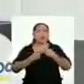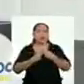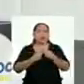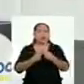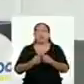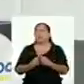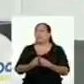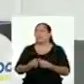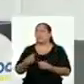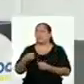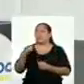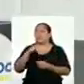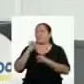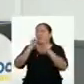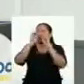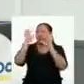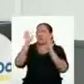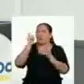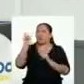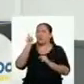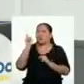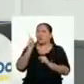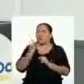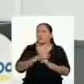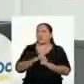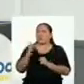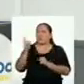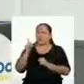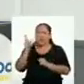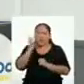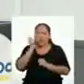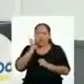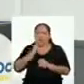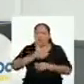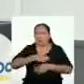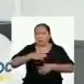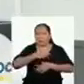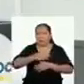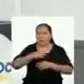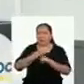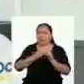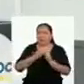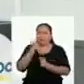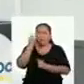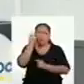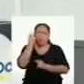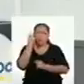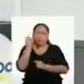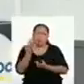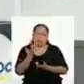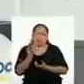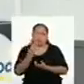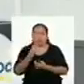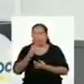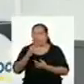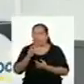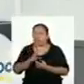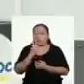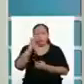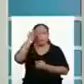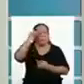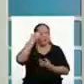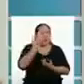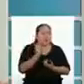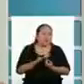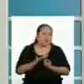que no me quedó claro eso. Usted lo hace sonar divertido, pero si no entiendo para qué se usa, no lo voy a poder recordar.